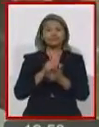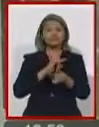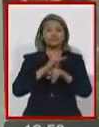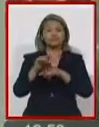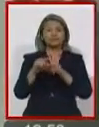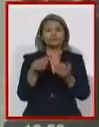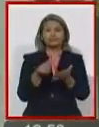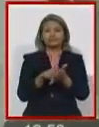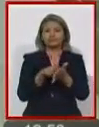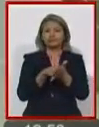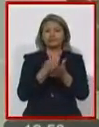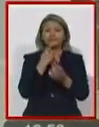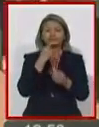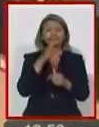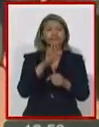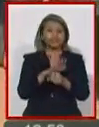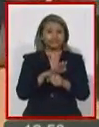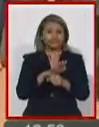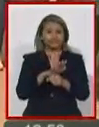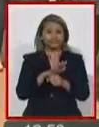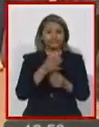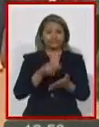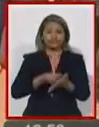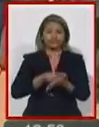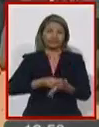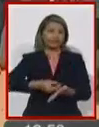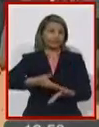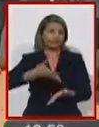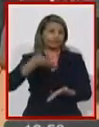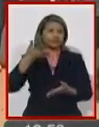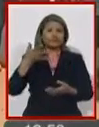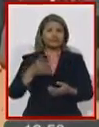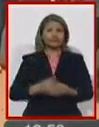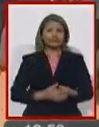les habrían sacado con esa promesa una gran cantidad de dinero